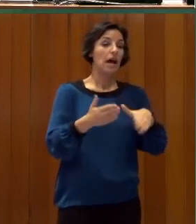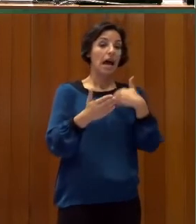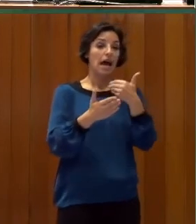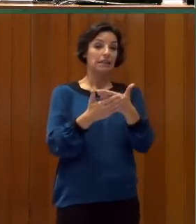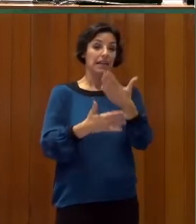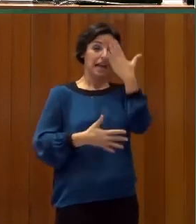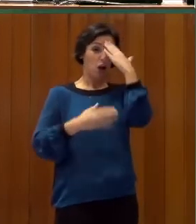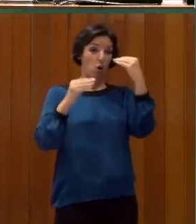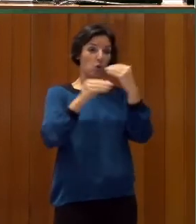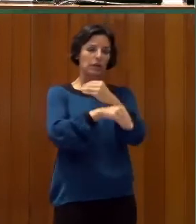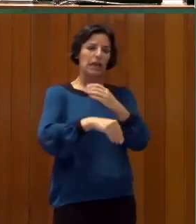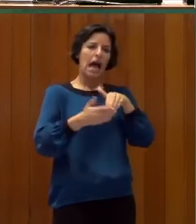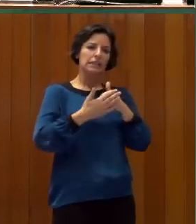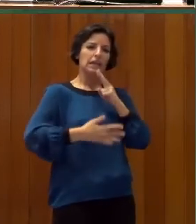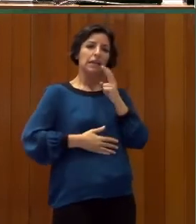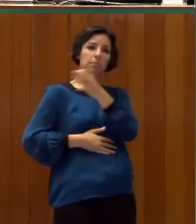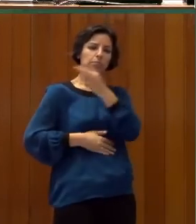condición incongruente.